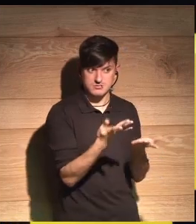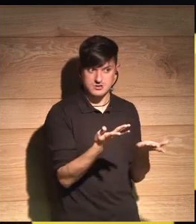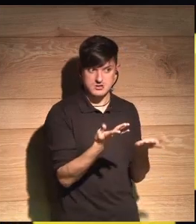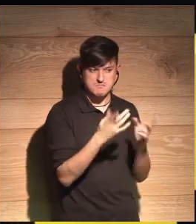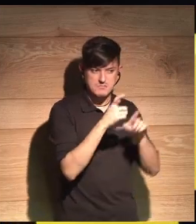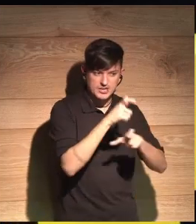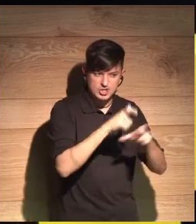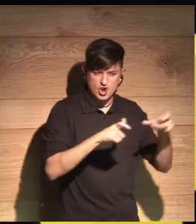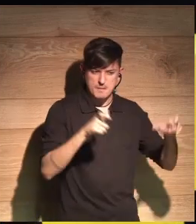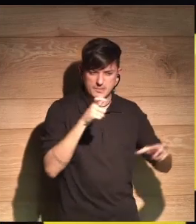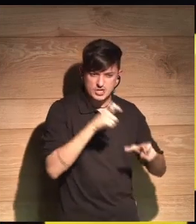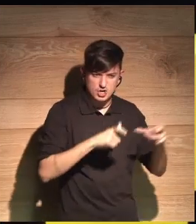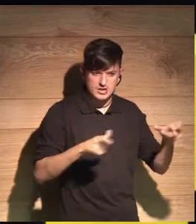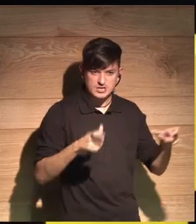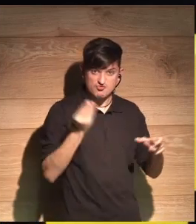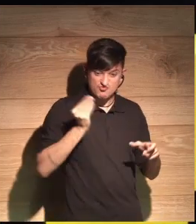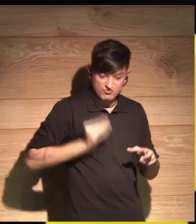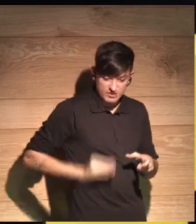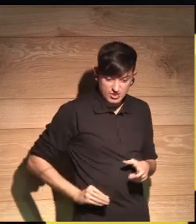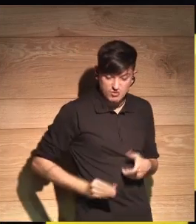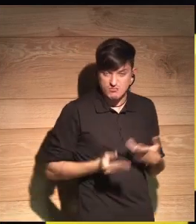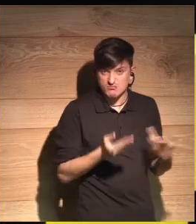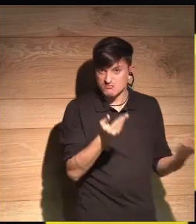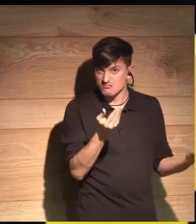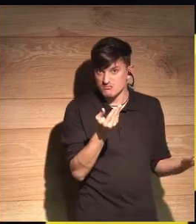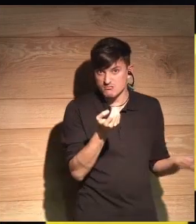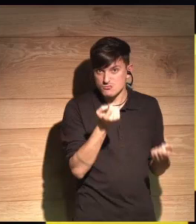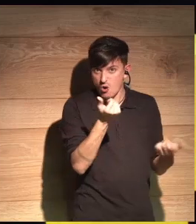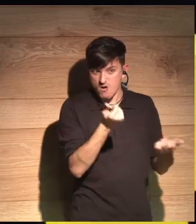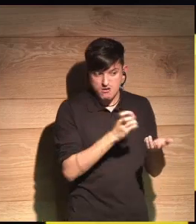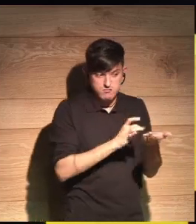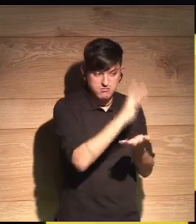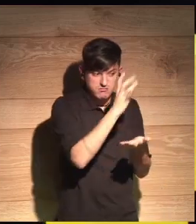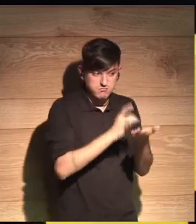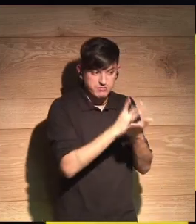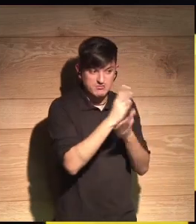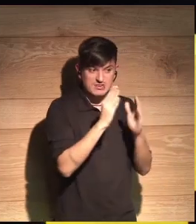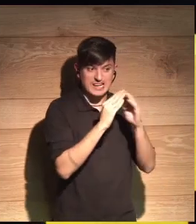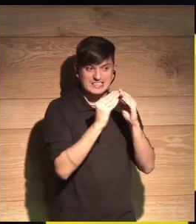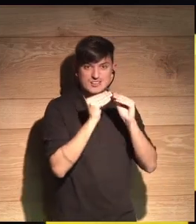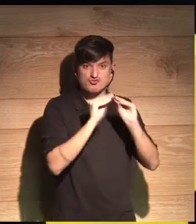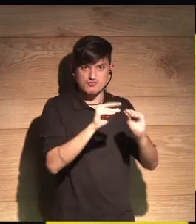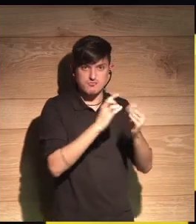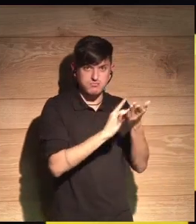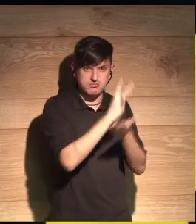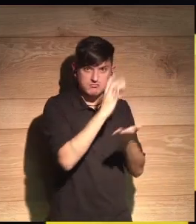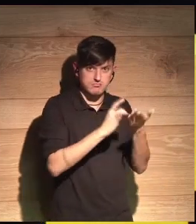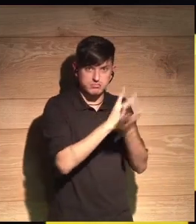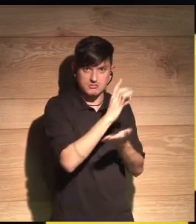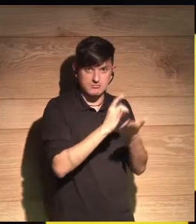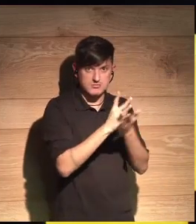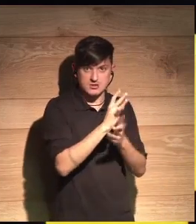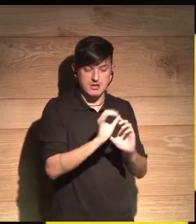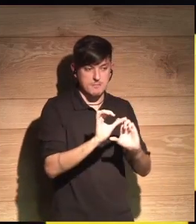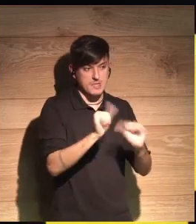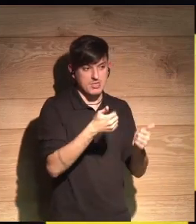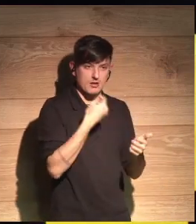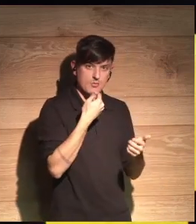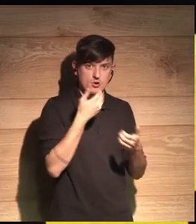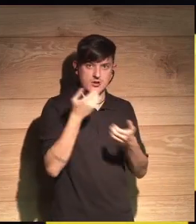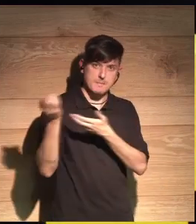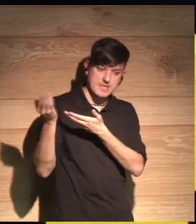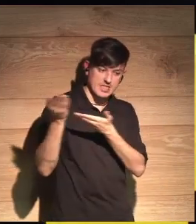más gente de ingreso modesto de sus hogares empieza con una con una invitación